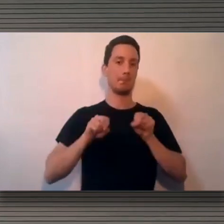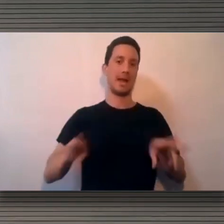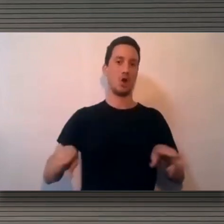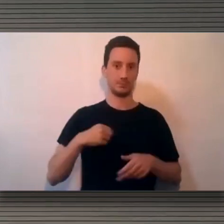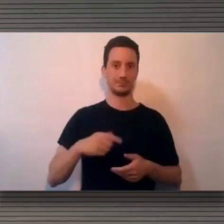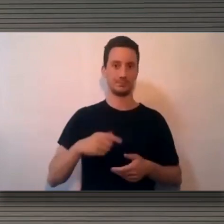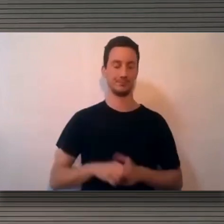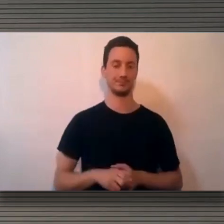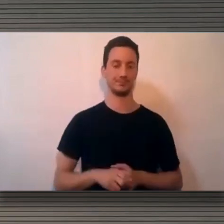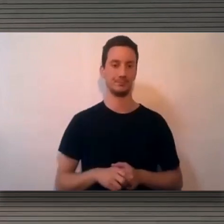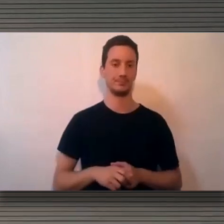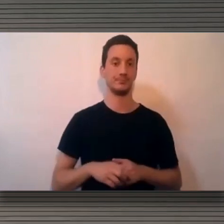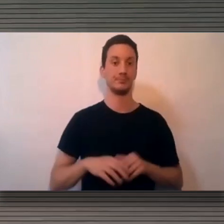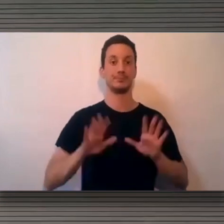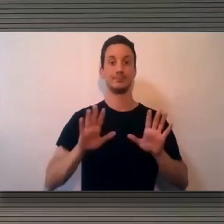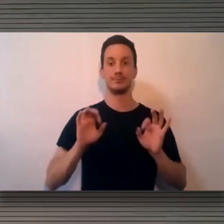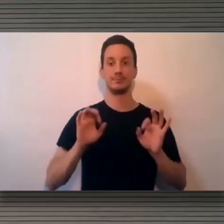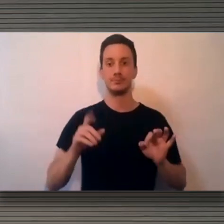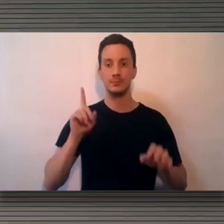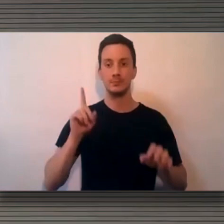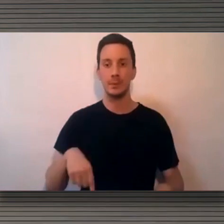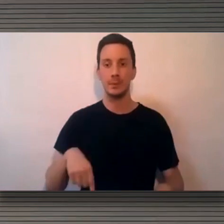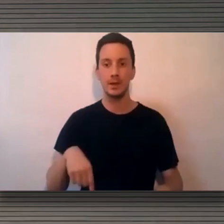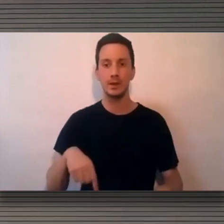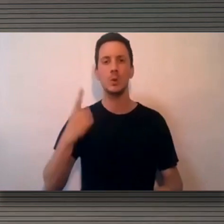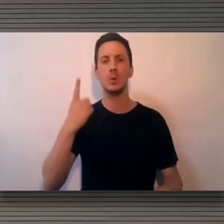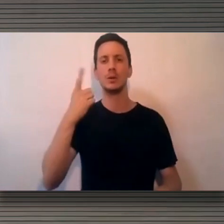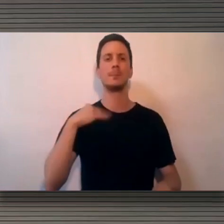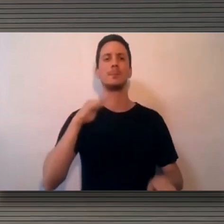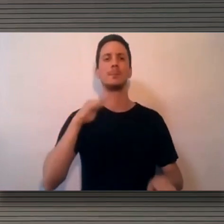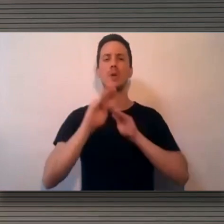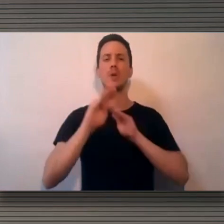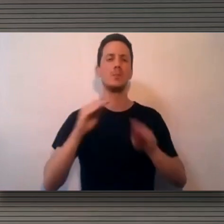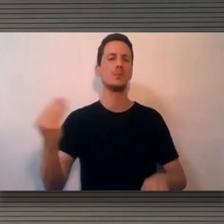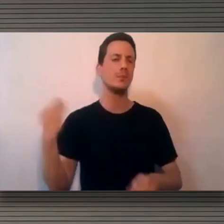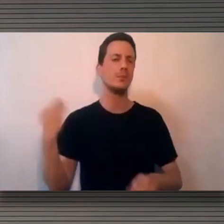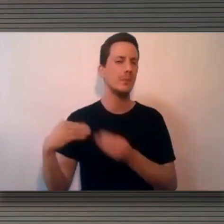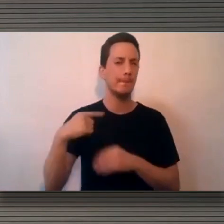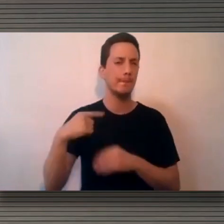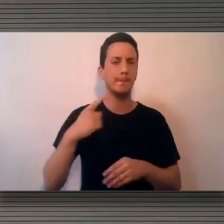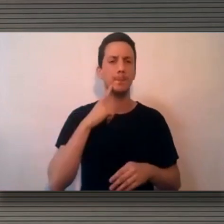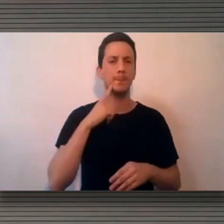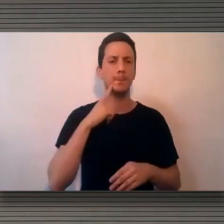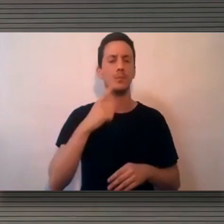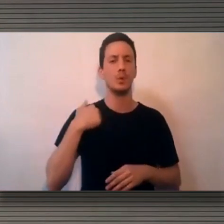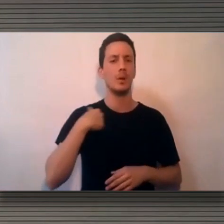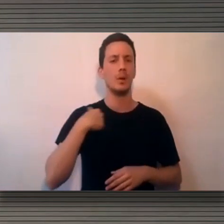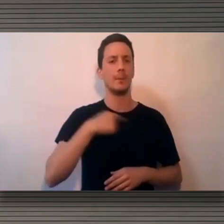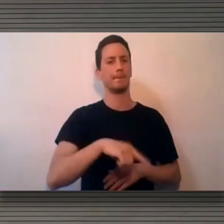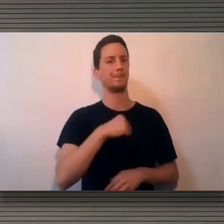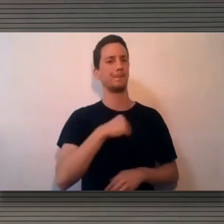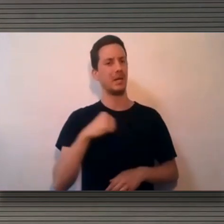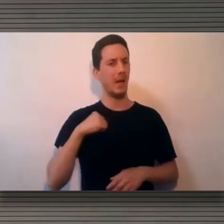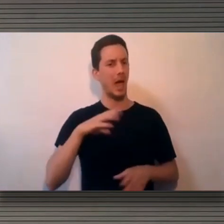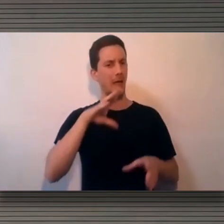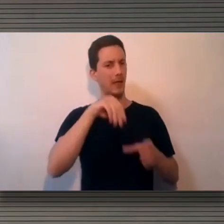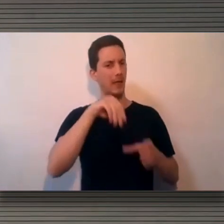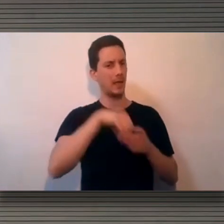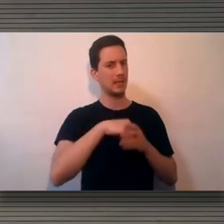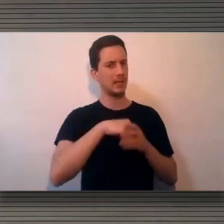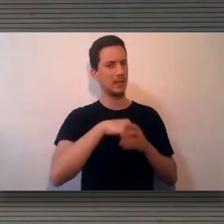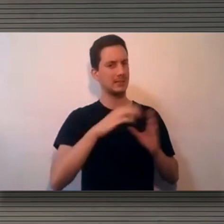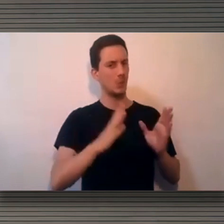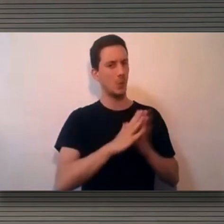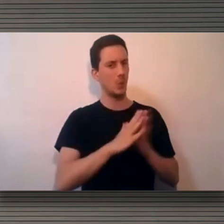Muy bien, bueno, luego hago también una pregunta que nos decían si tenemos consultas privadas en el Hospital Sant Joan de Déu de Dermatología para